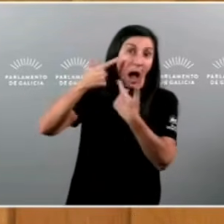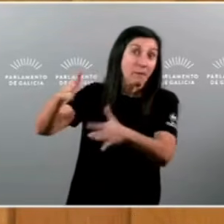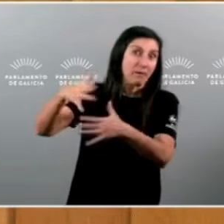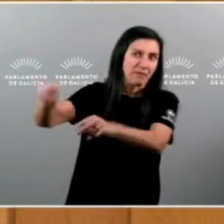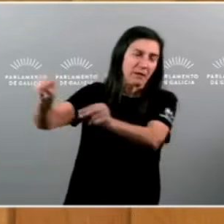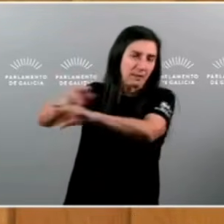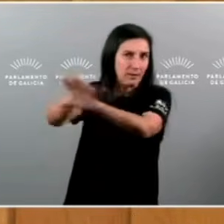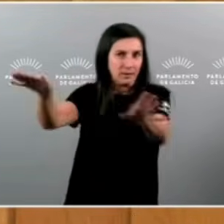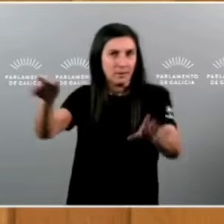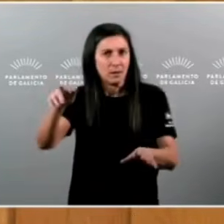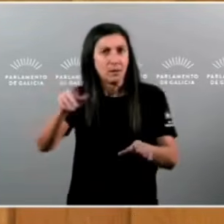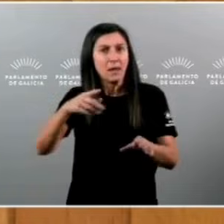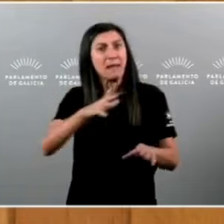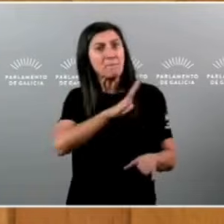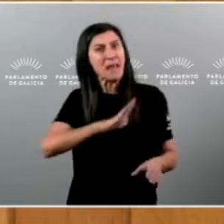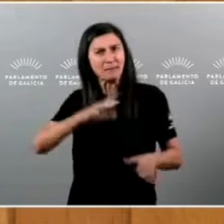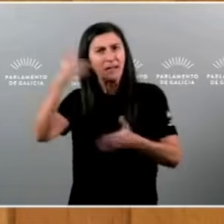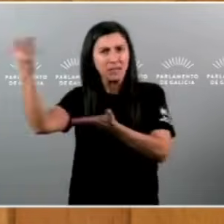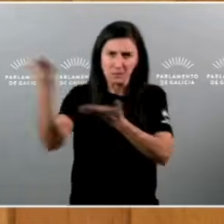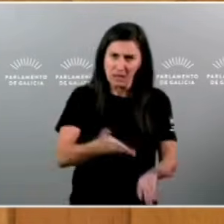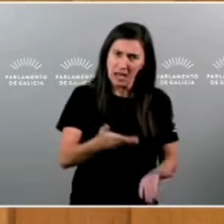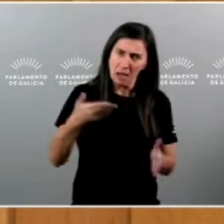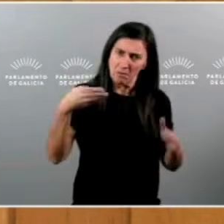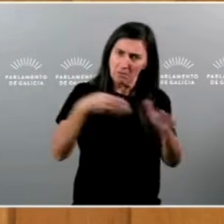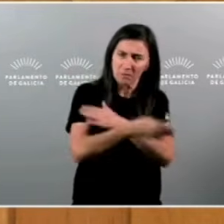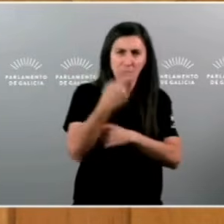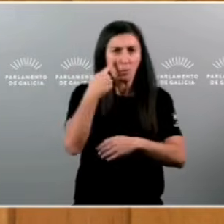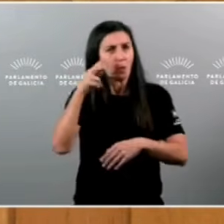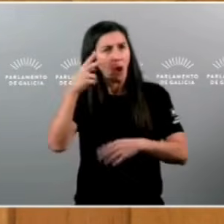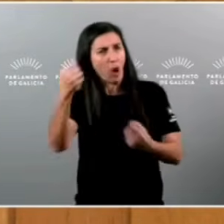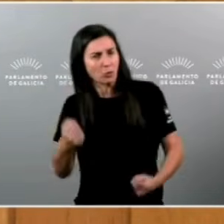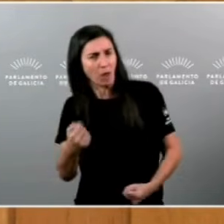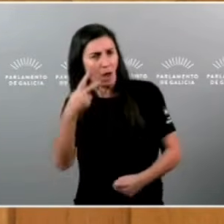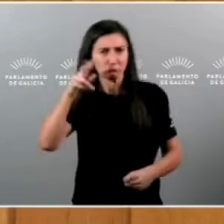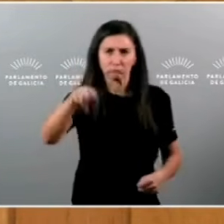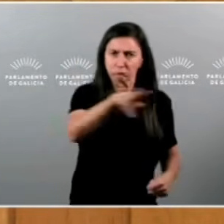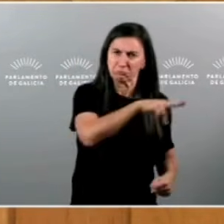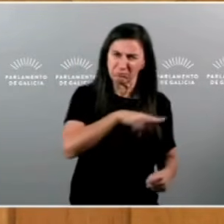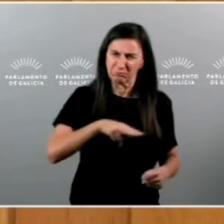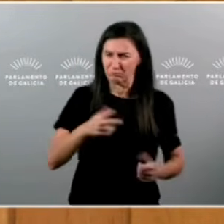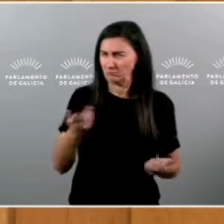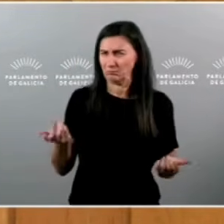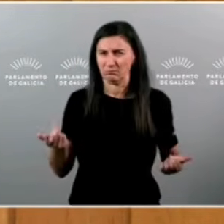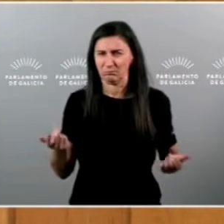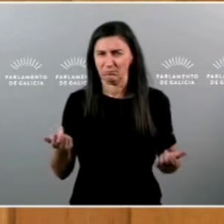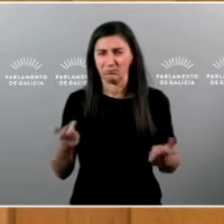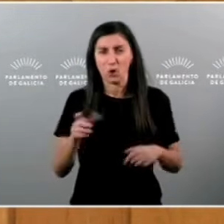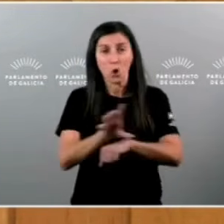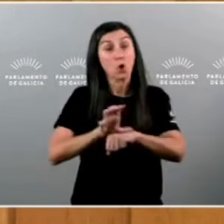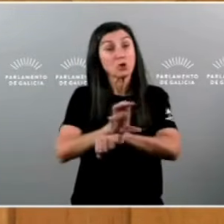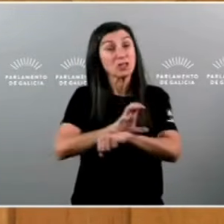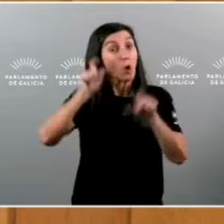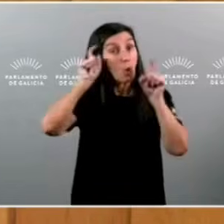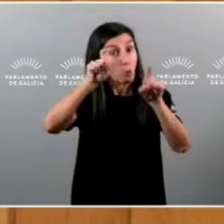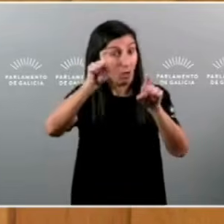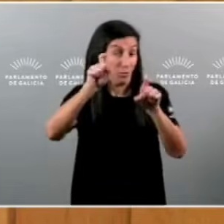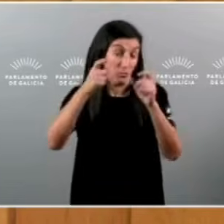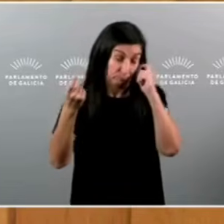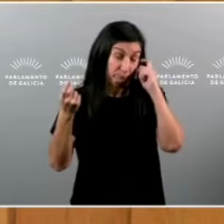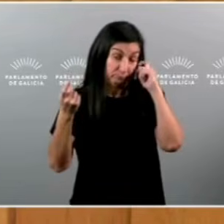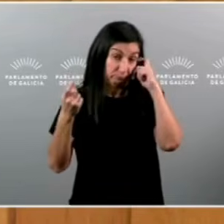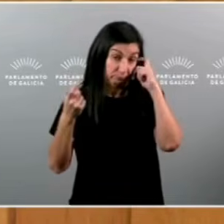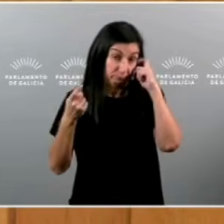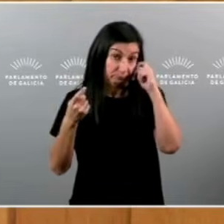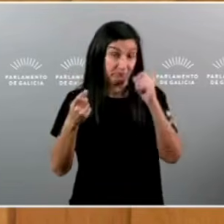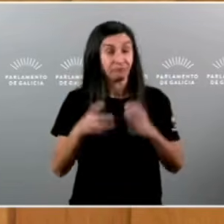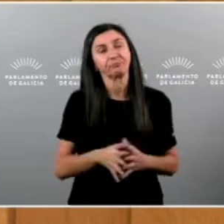e agitadores que se remexen contra a súa ocupación. Miren, eu, citando o conselleiro de Educación, xa que vostede